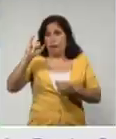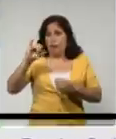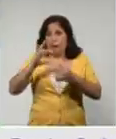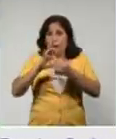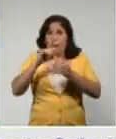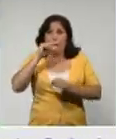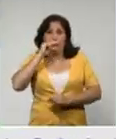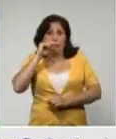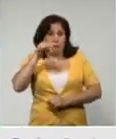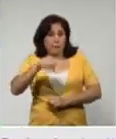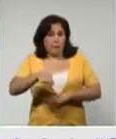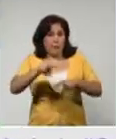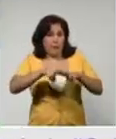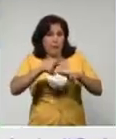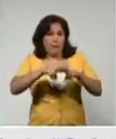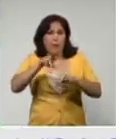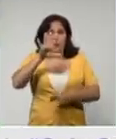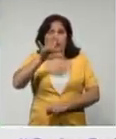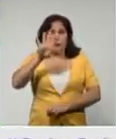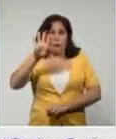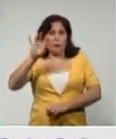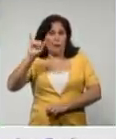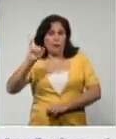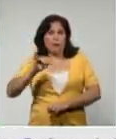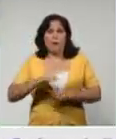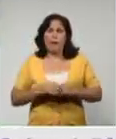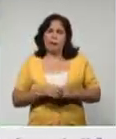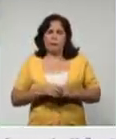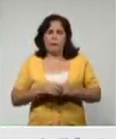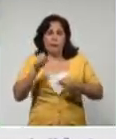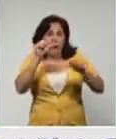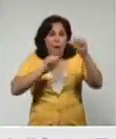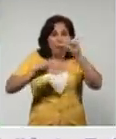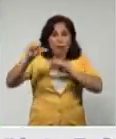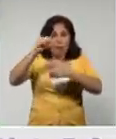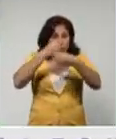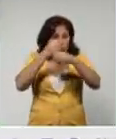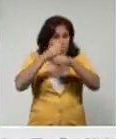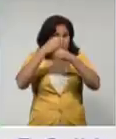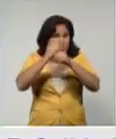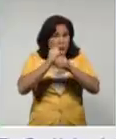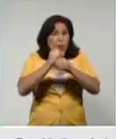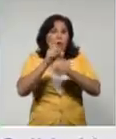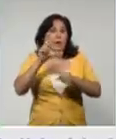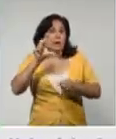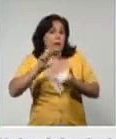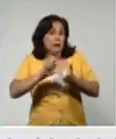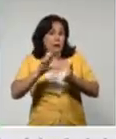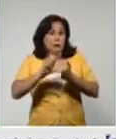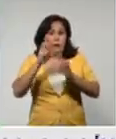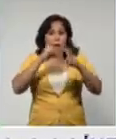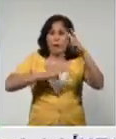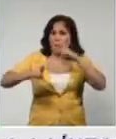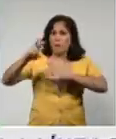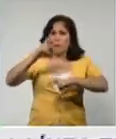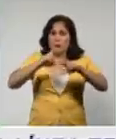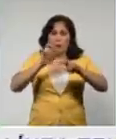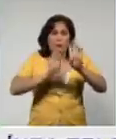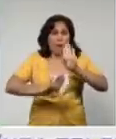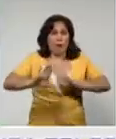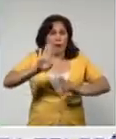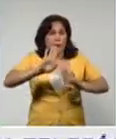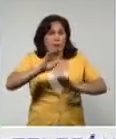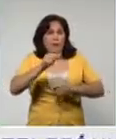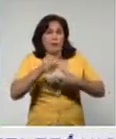Biotecnología, 546, los laboratorios del Centro de Investigaciones de la Defensa Civil,